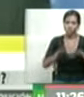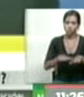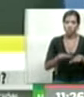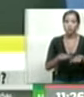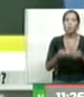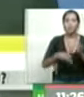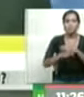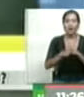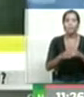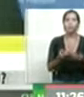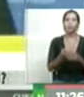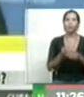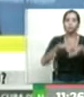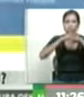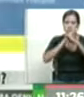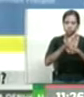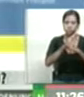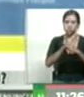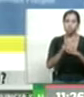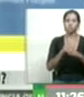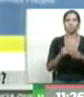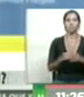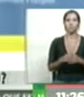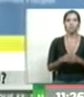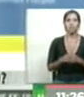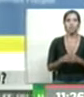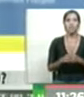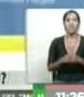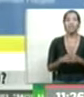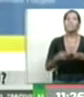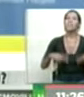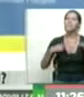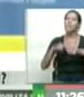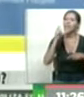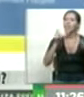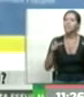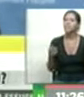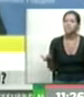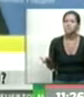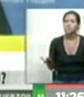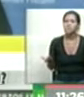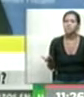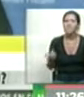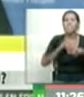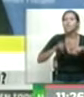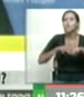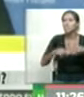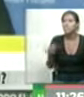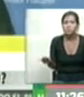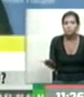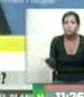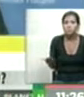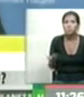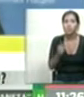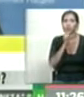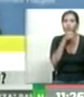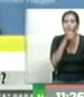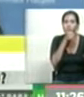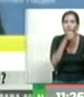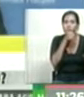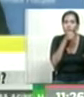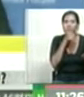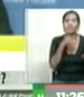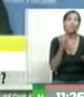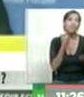colapso de tu economía. Y la vida de la gente, y los niños, y los ancianos, y los pacientes